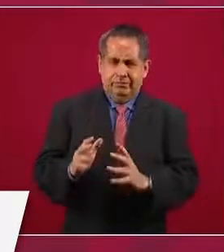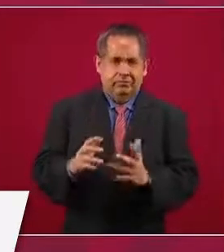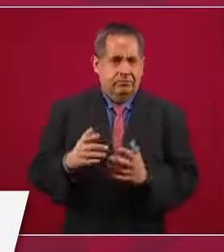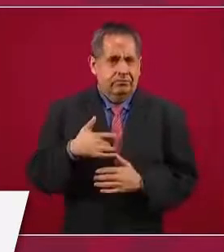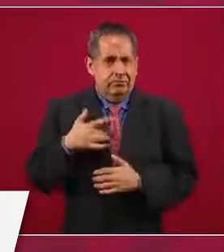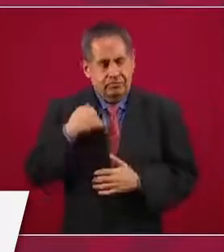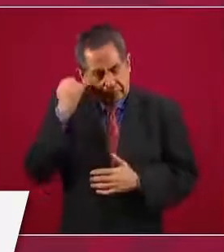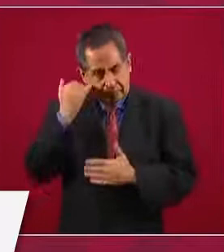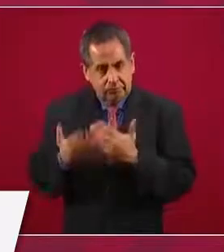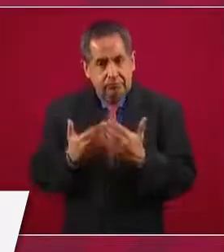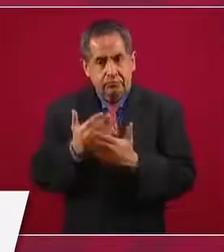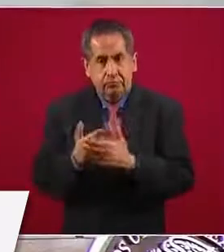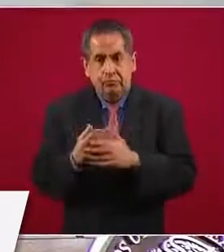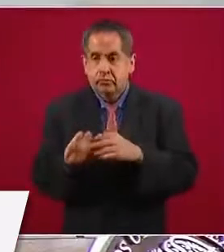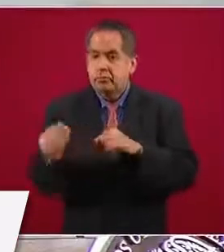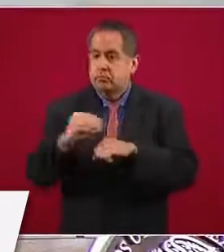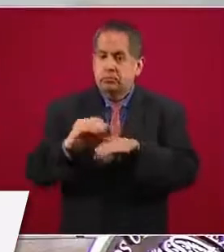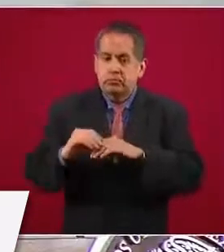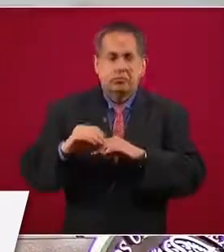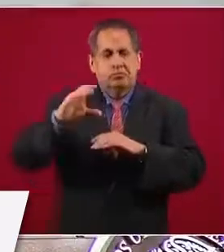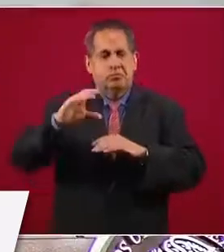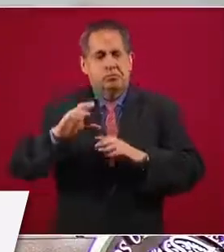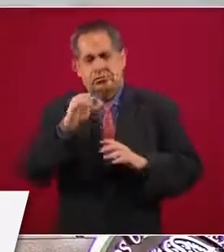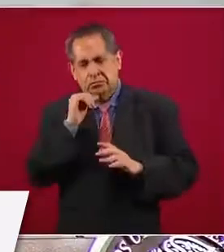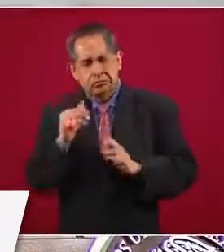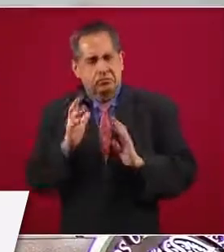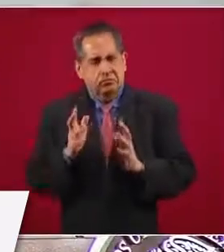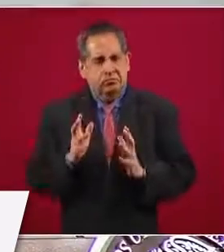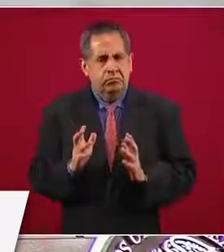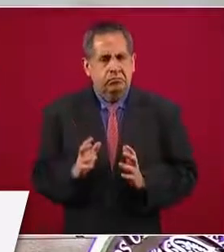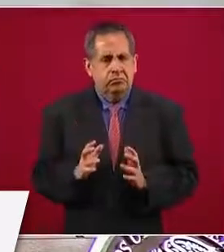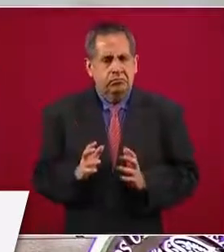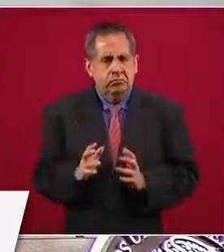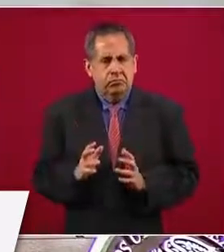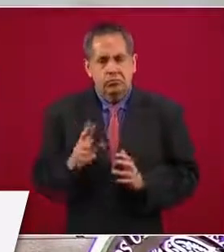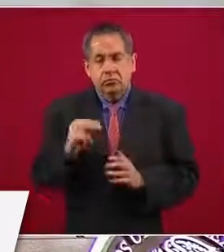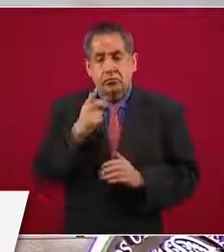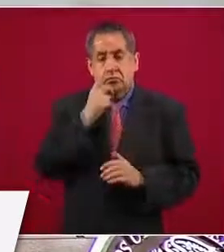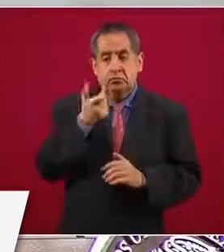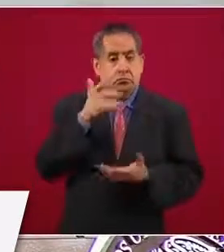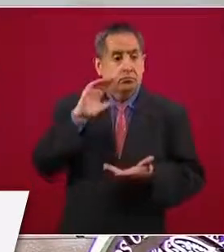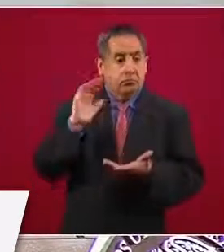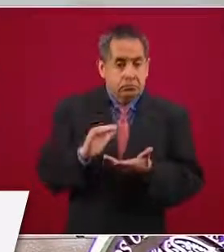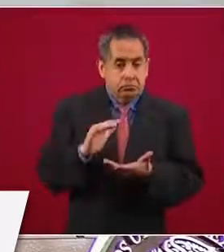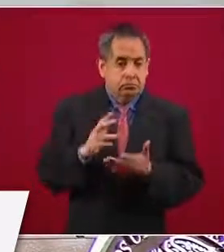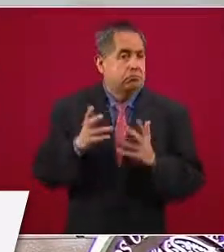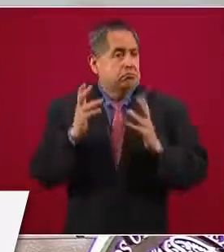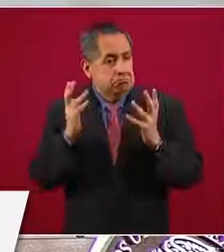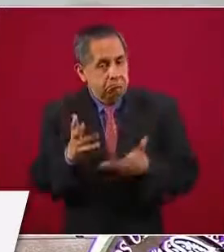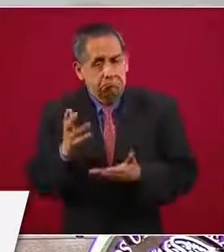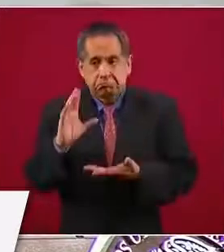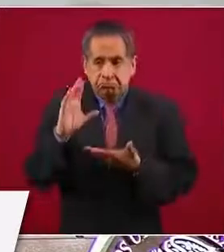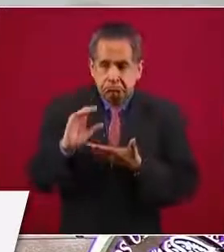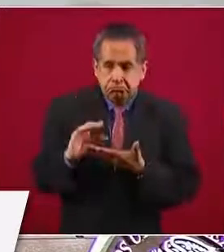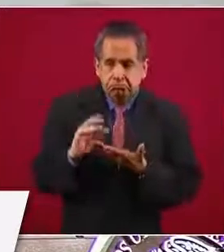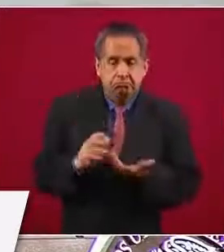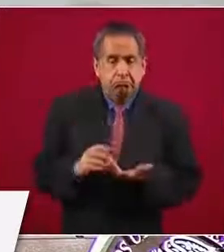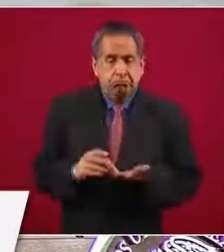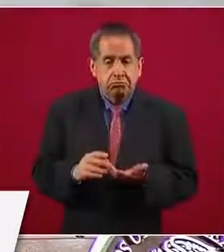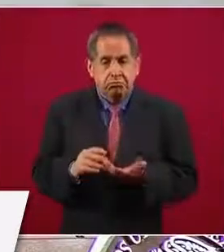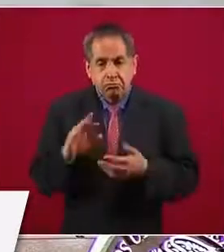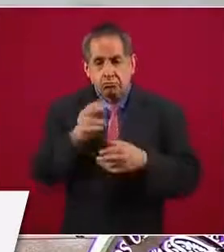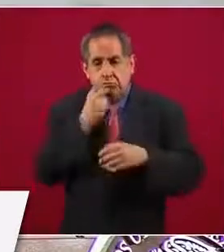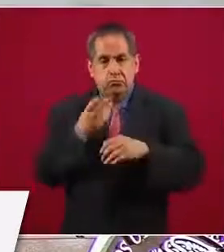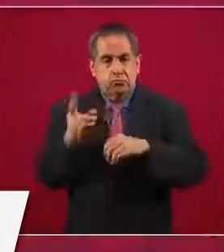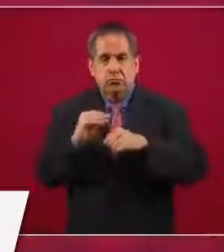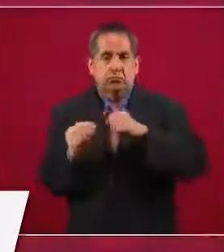ofrecí que no iba a aumentar en términos reales no dije que iba a bajar sino que nos va aumentar